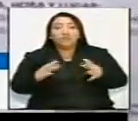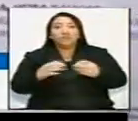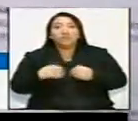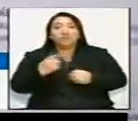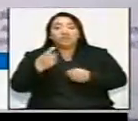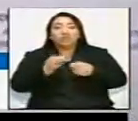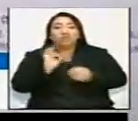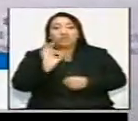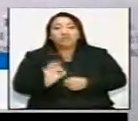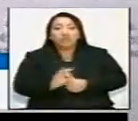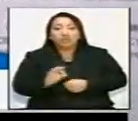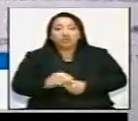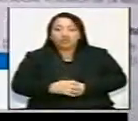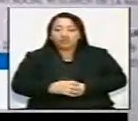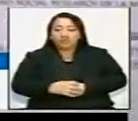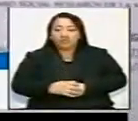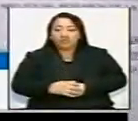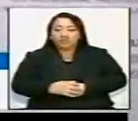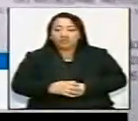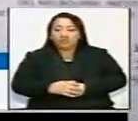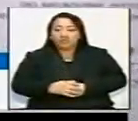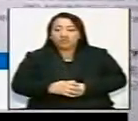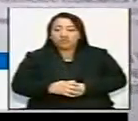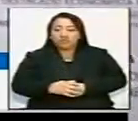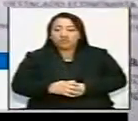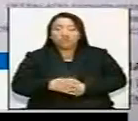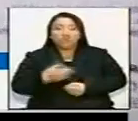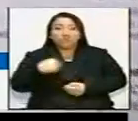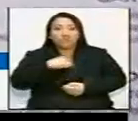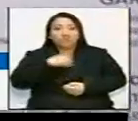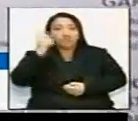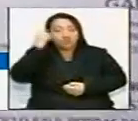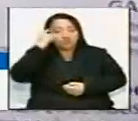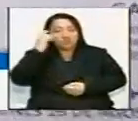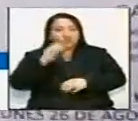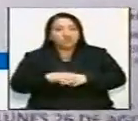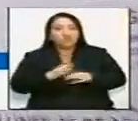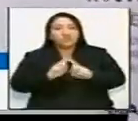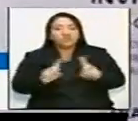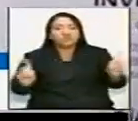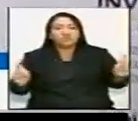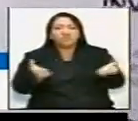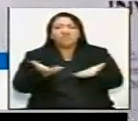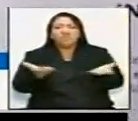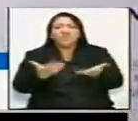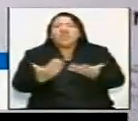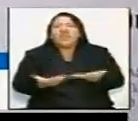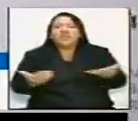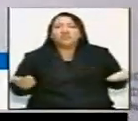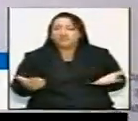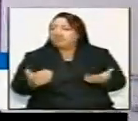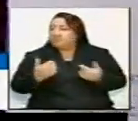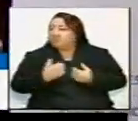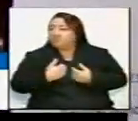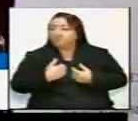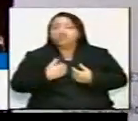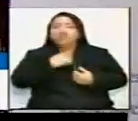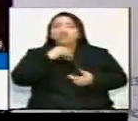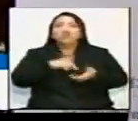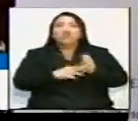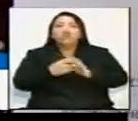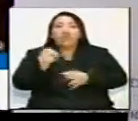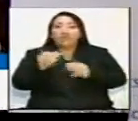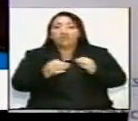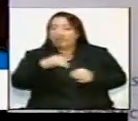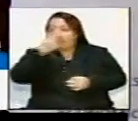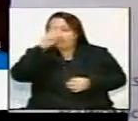particular, me llevan a reflexionar sobre los factores fundamentales que debe tener una economía como la